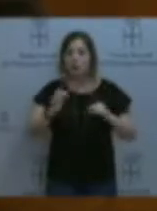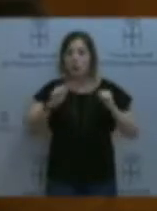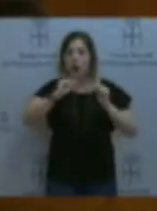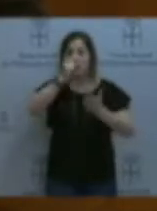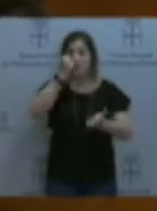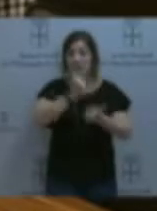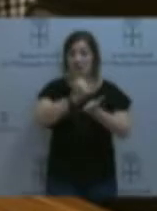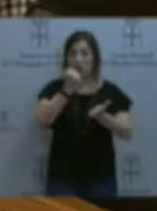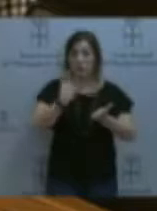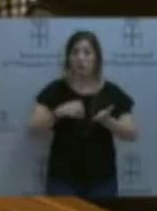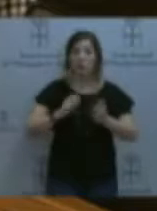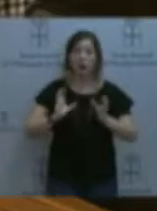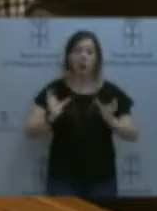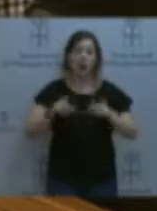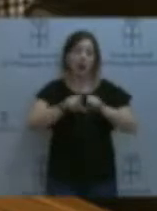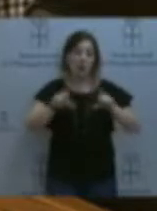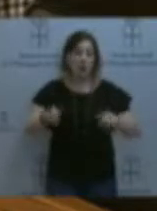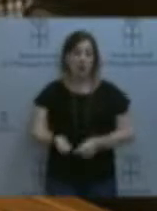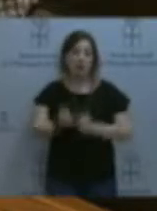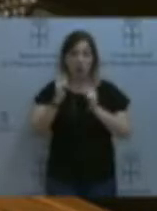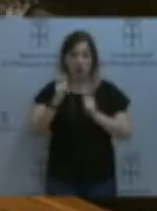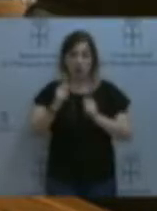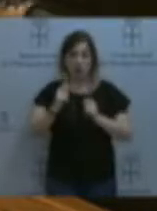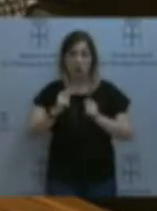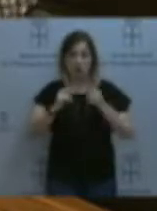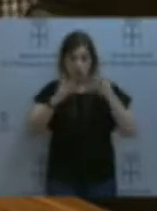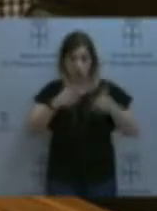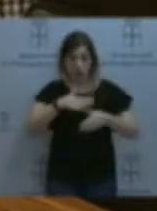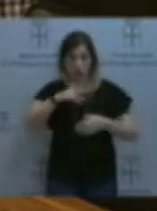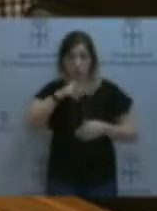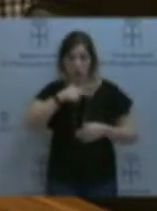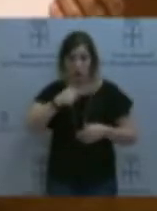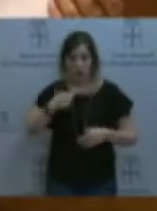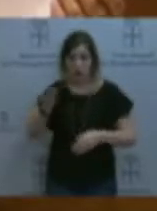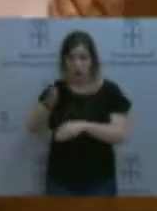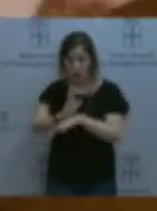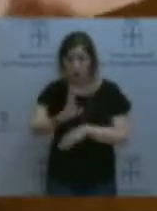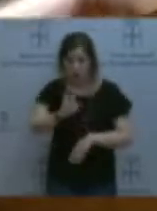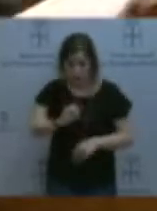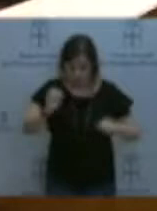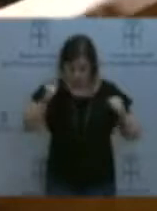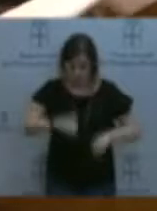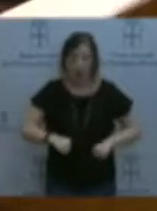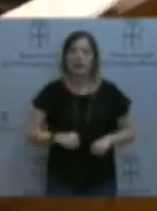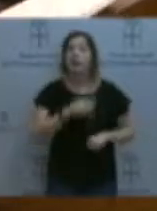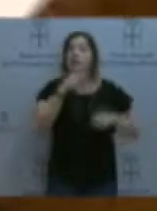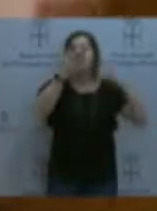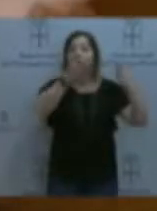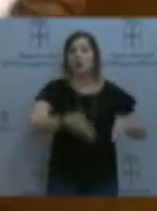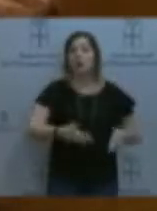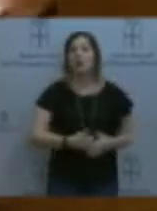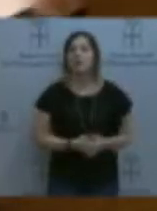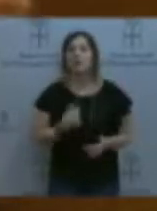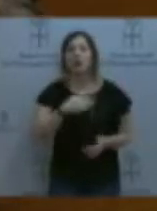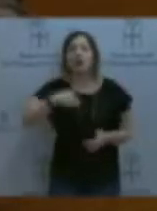señoría. Por supuesto. Bueno, hombre, porque usted, quiero saber qué quiere. Ya le dije